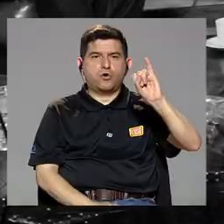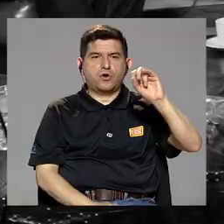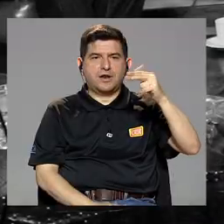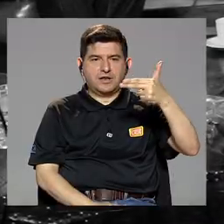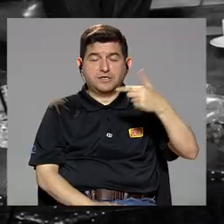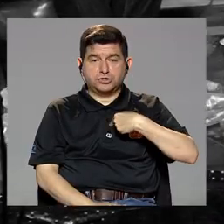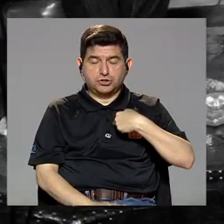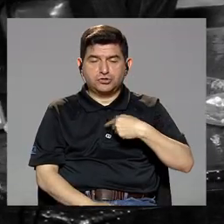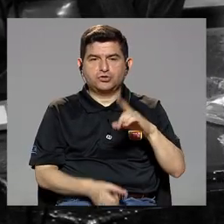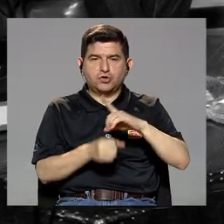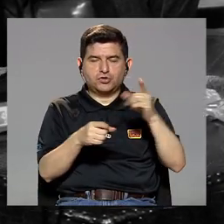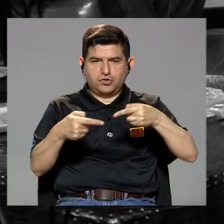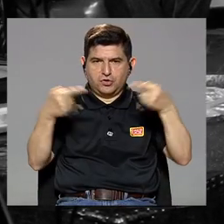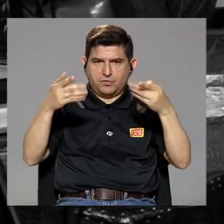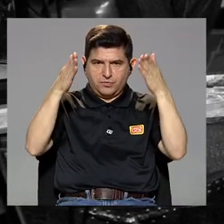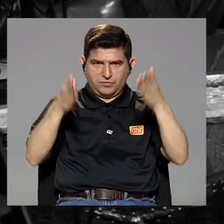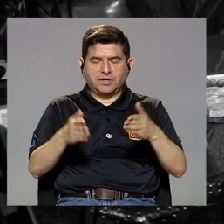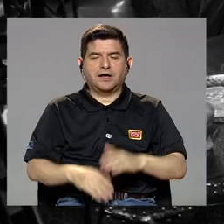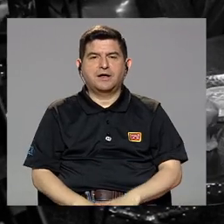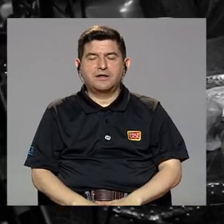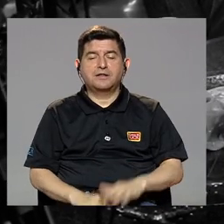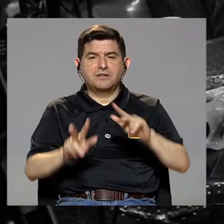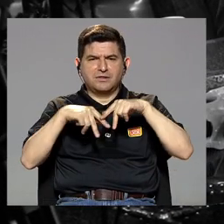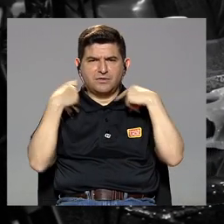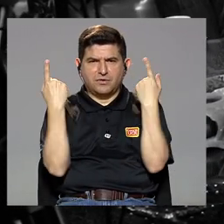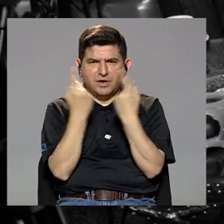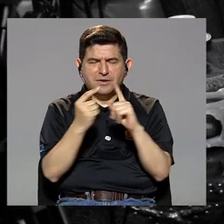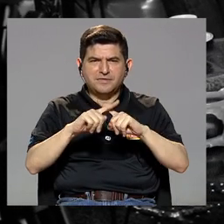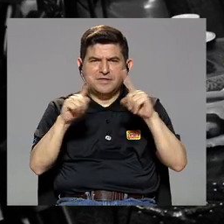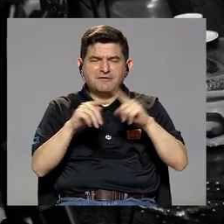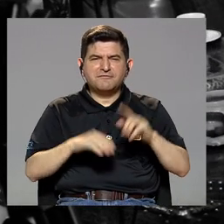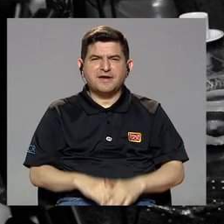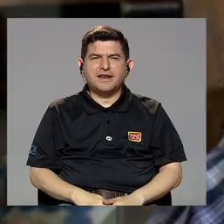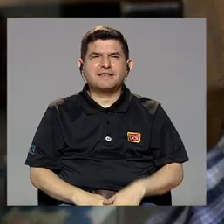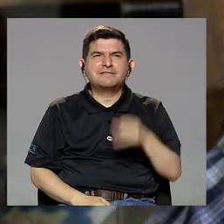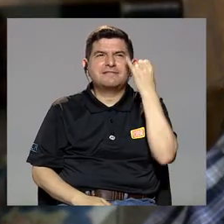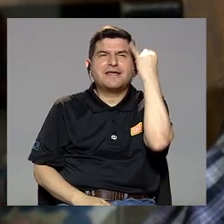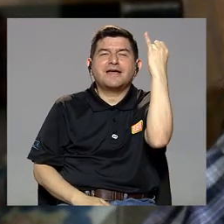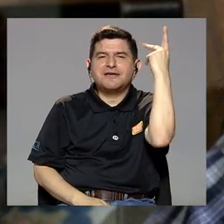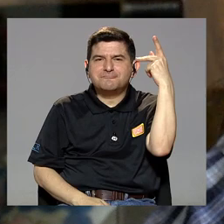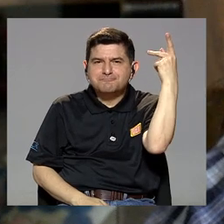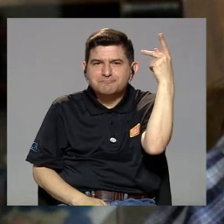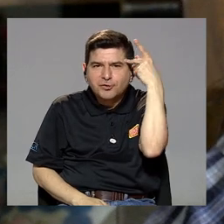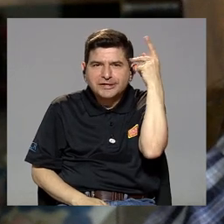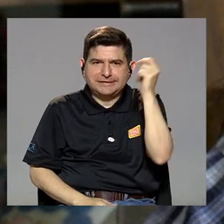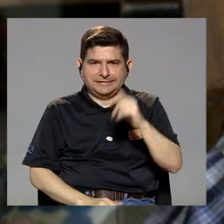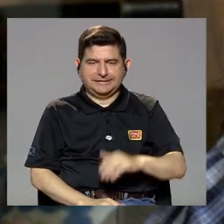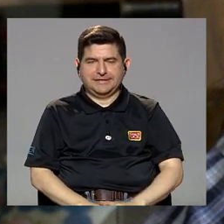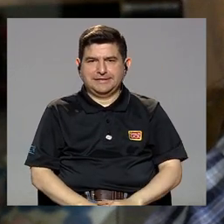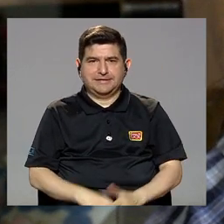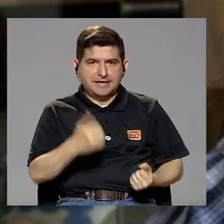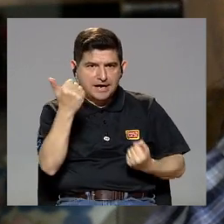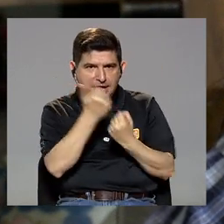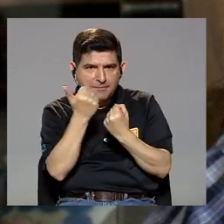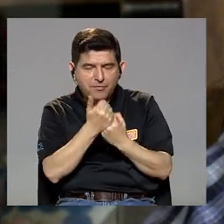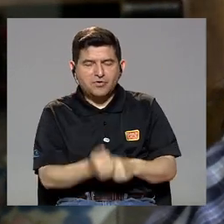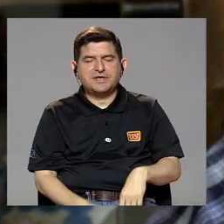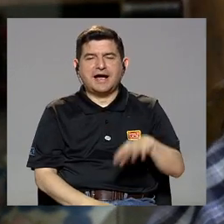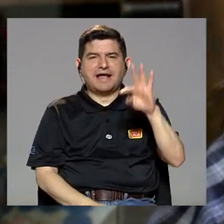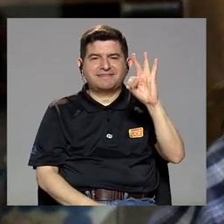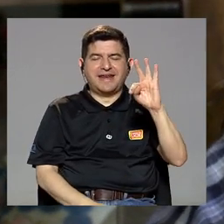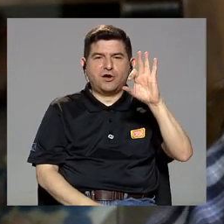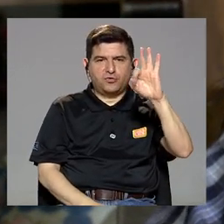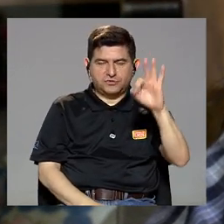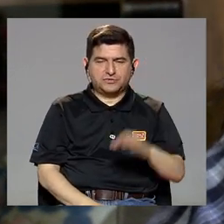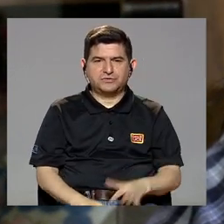el partido empieza a tener otras orientaciones políticas que es cuando apoyan a tres gobernantes se